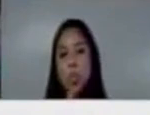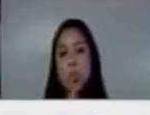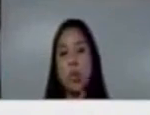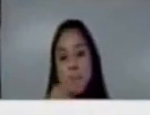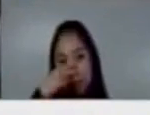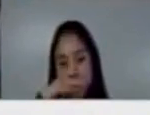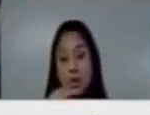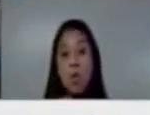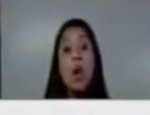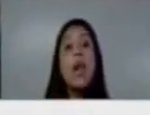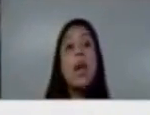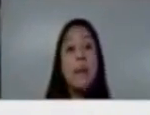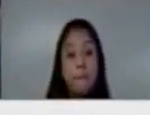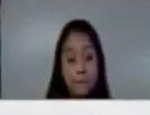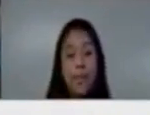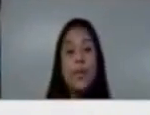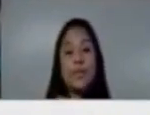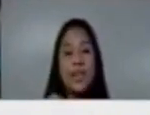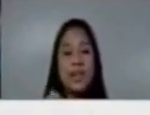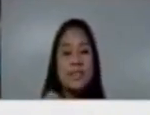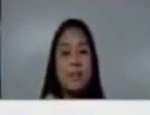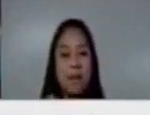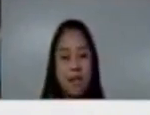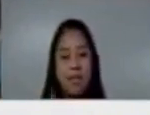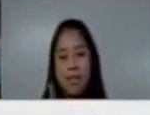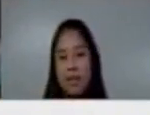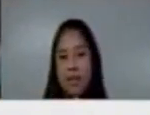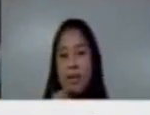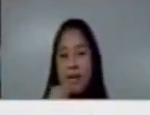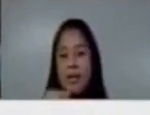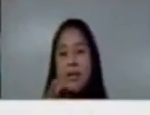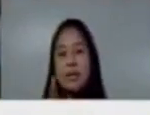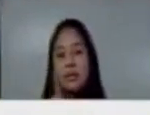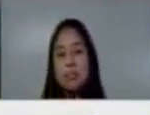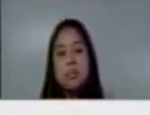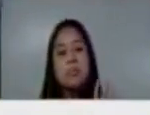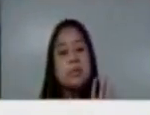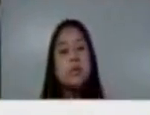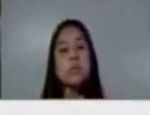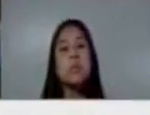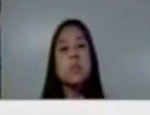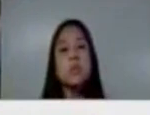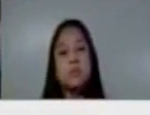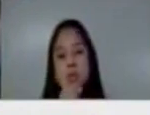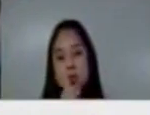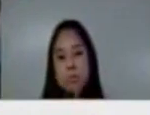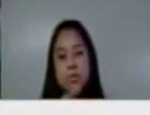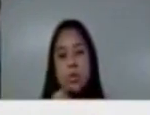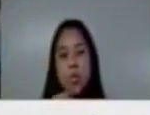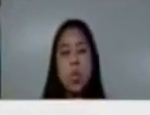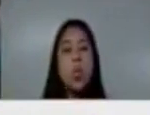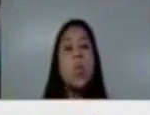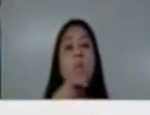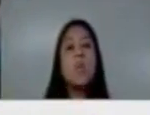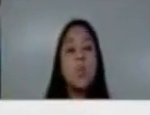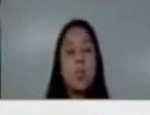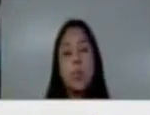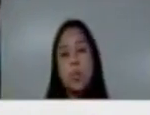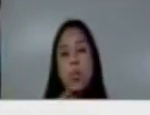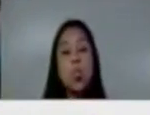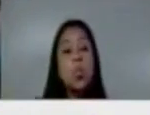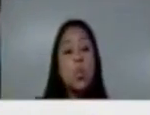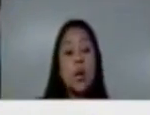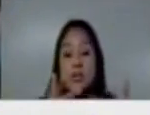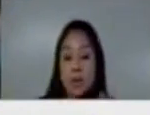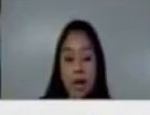CEPAL que usted ha impulsado tanto, hoy presenta a Guatemala como un lugar en donde ya hay planes, donde